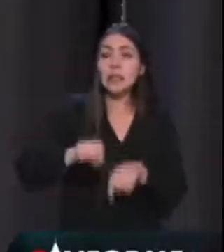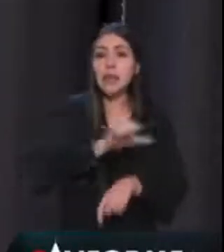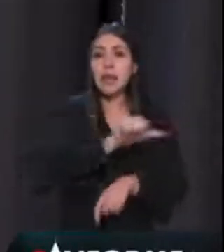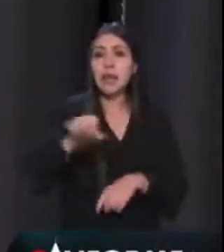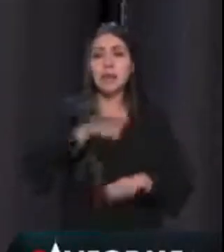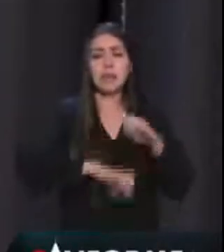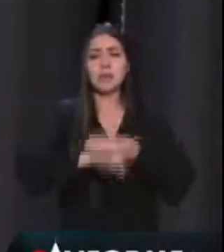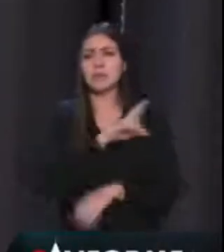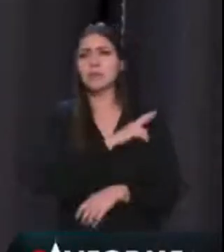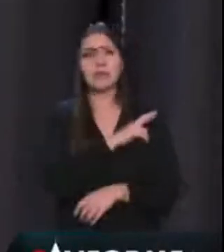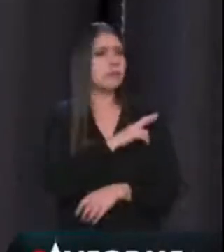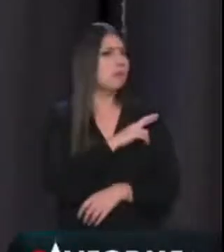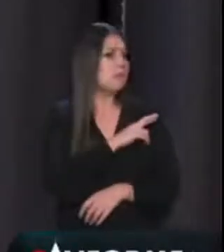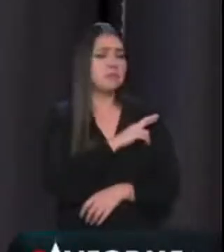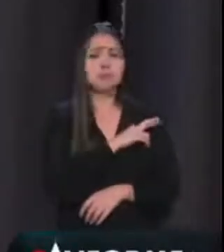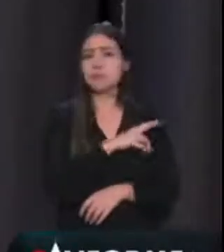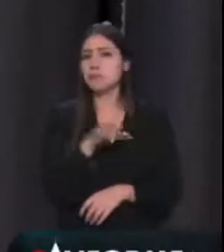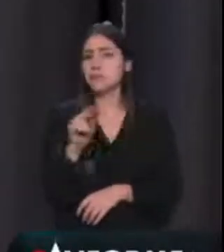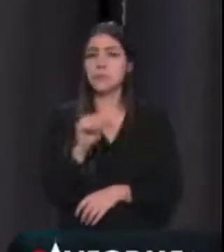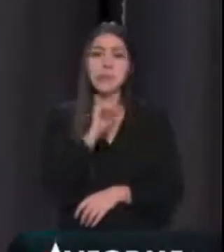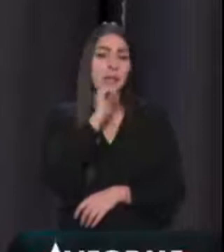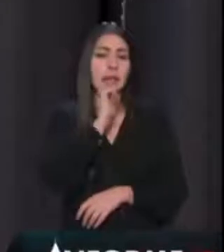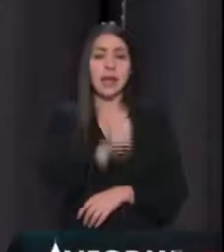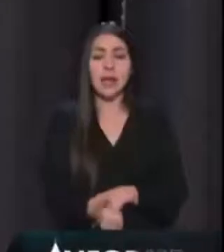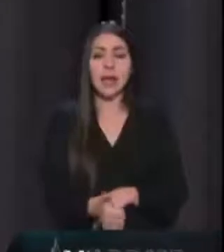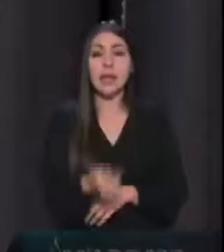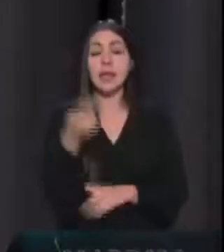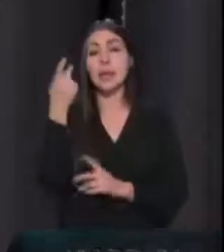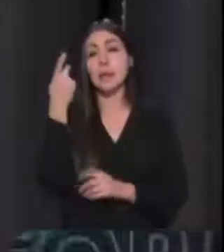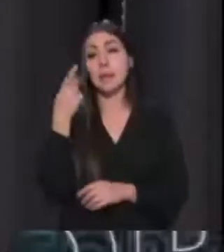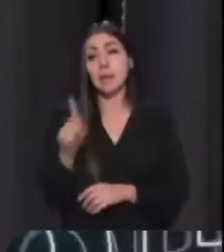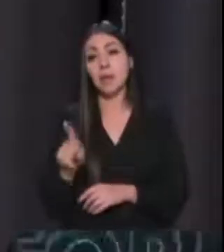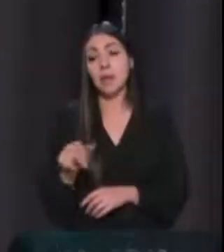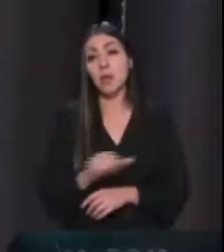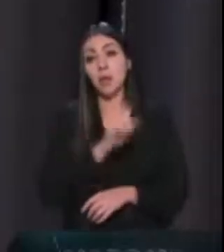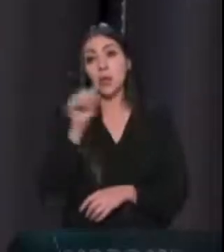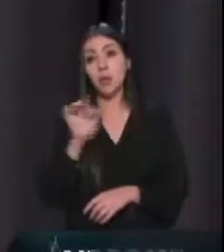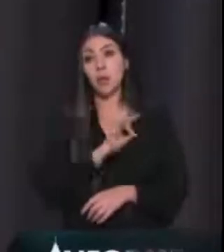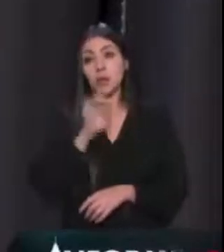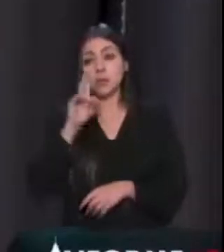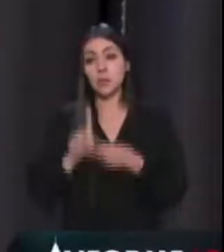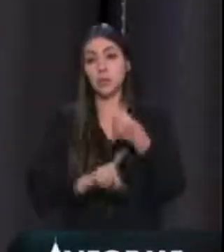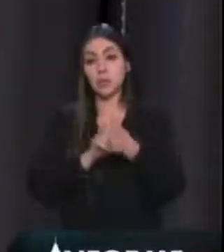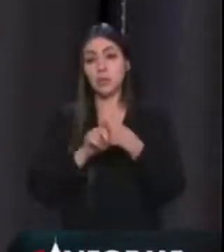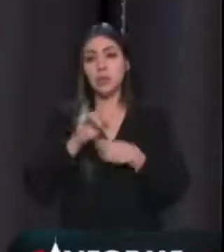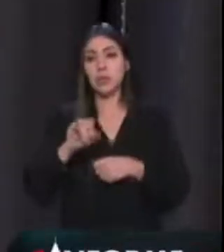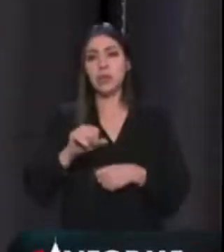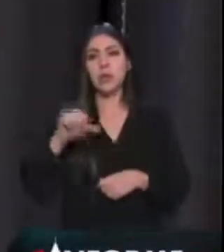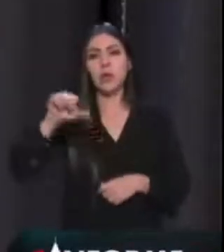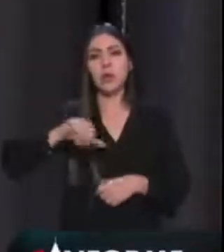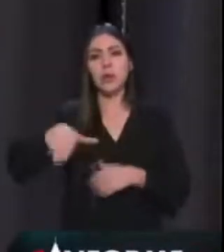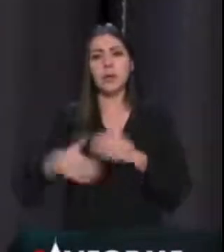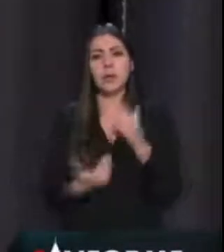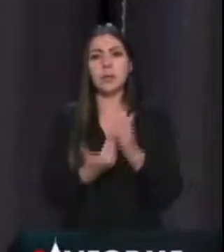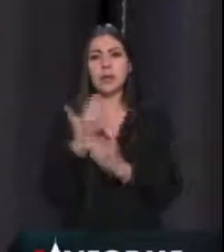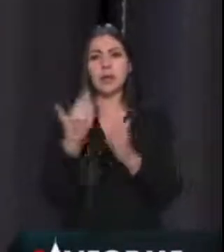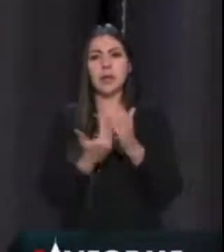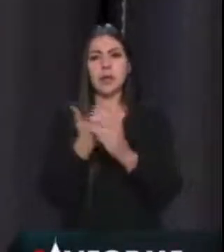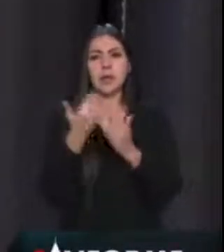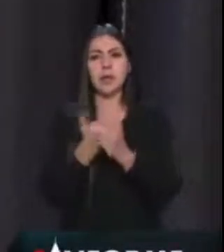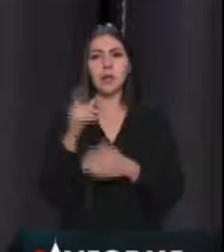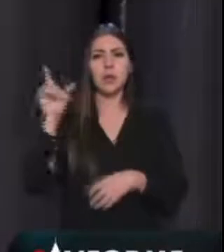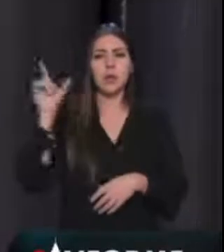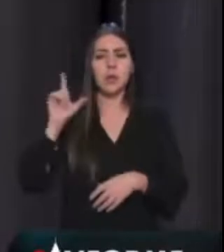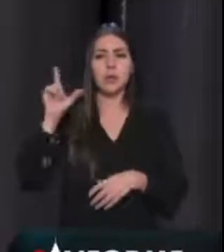privados, absolutamente para nada. Pero lo que sí ya llega a ser riesgoso es lo que se presentó en la mañana de esta mañanera el